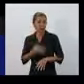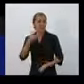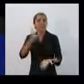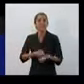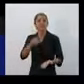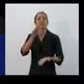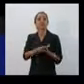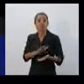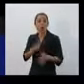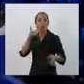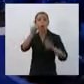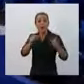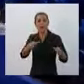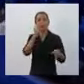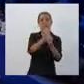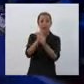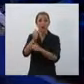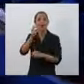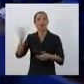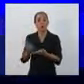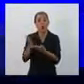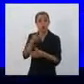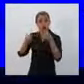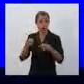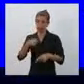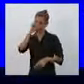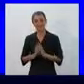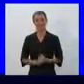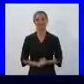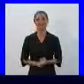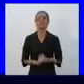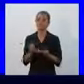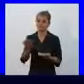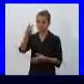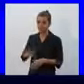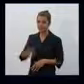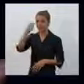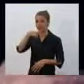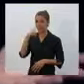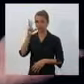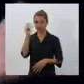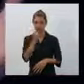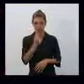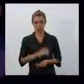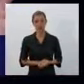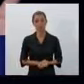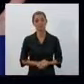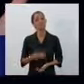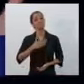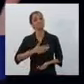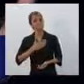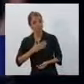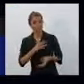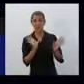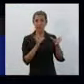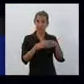producen y de los que trabajan nicolás del caño sus 30 seg ún 30 segundos me alegra me sorprende que el frente de